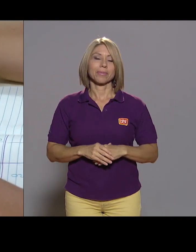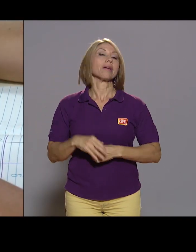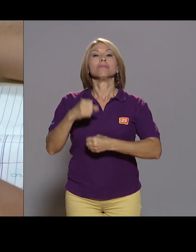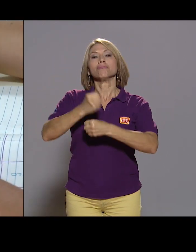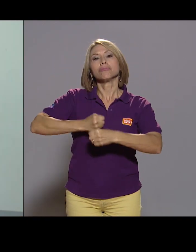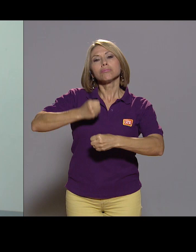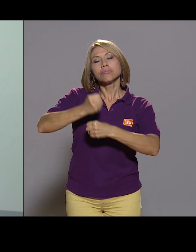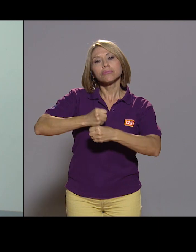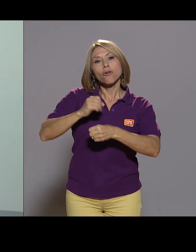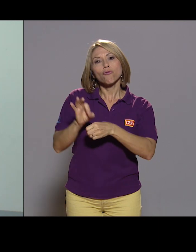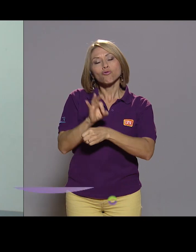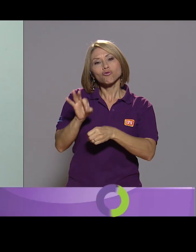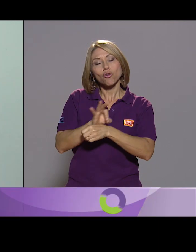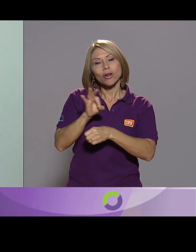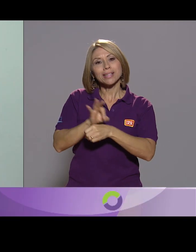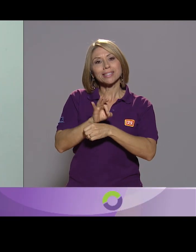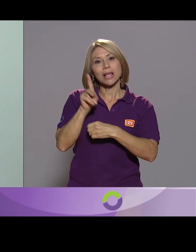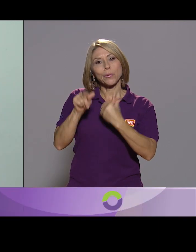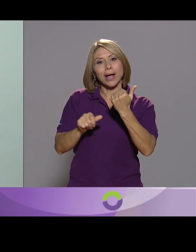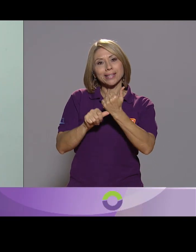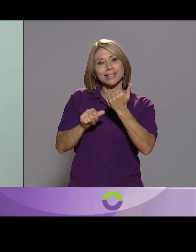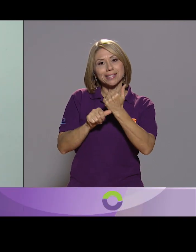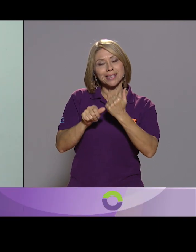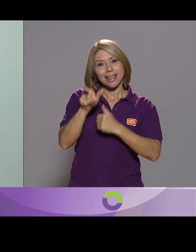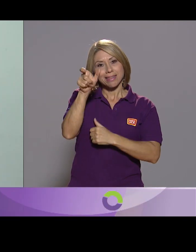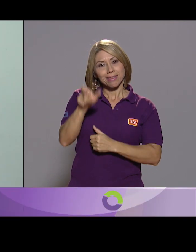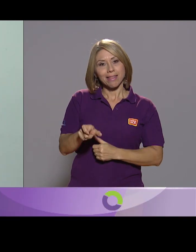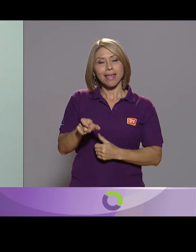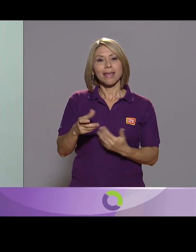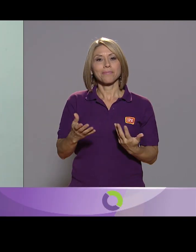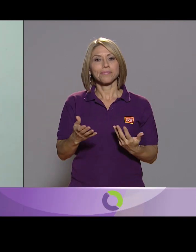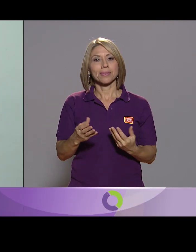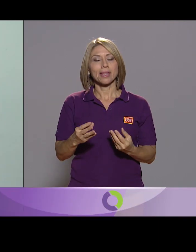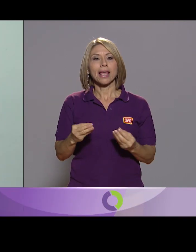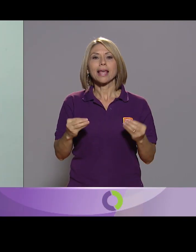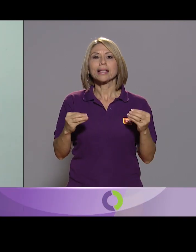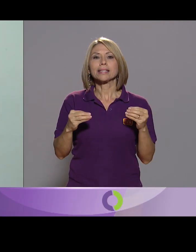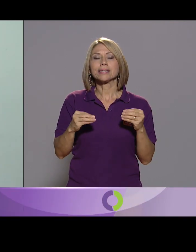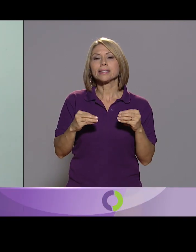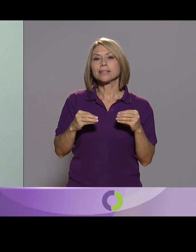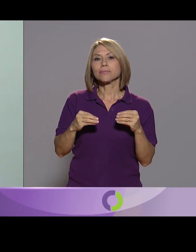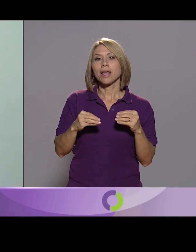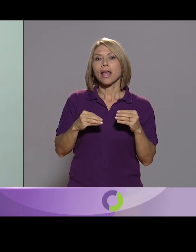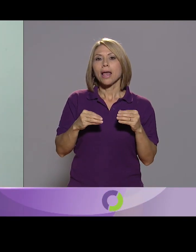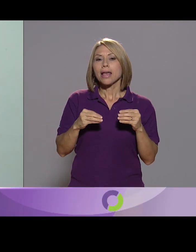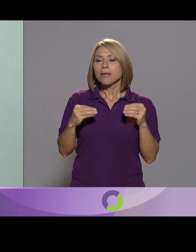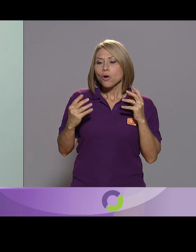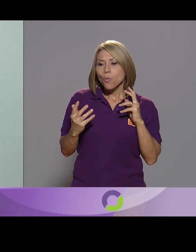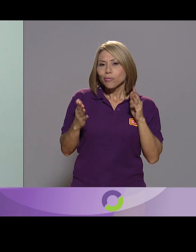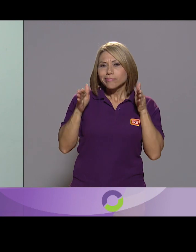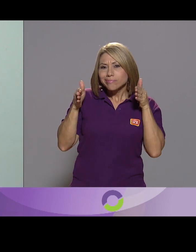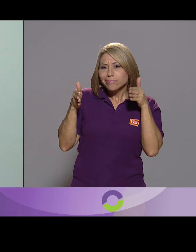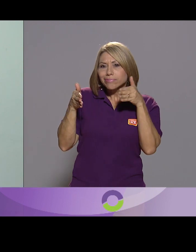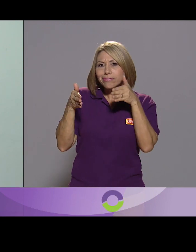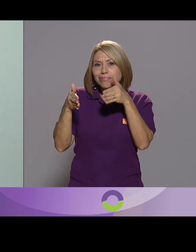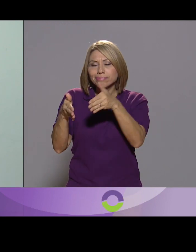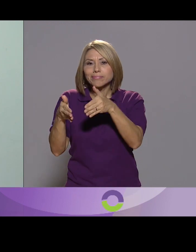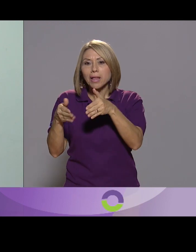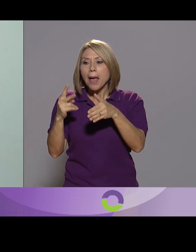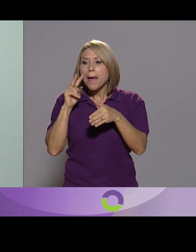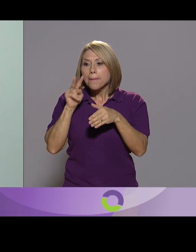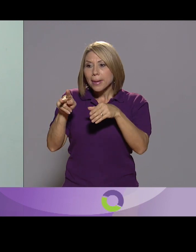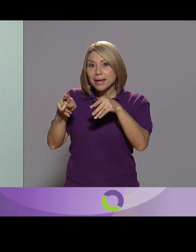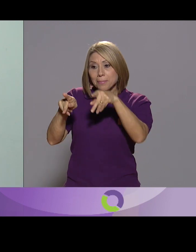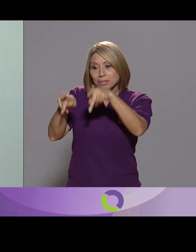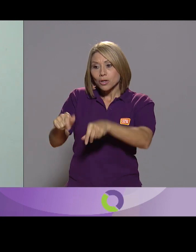del asistente va más que todo, digamos, en las funciones que las personas con discapacidad no